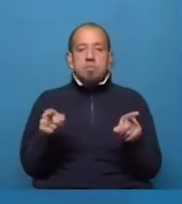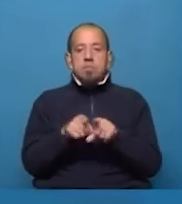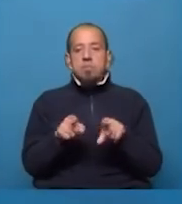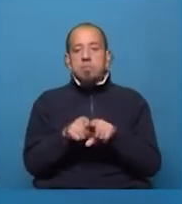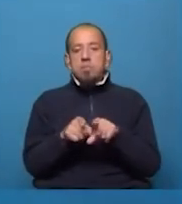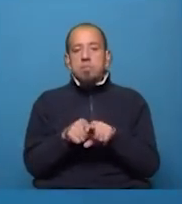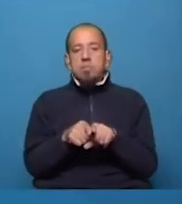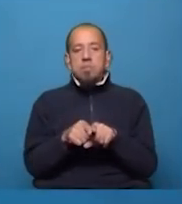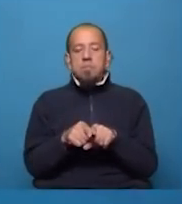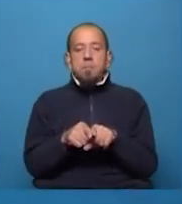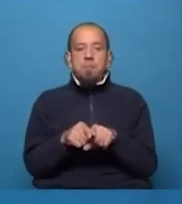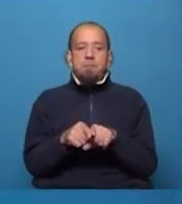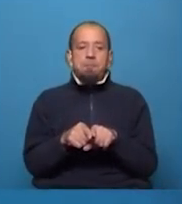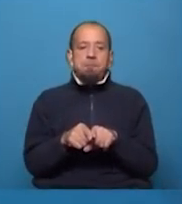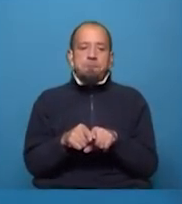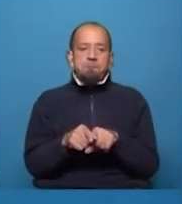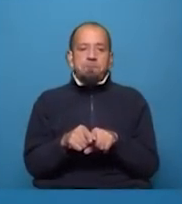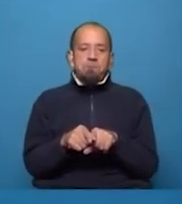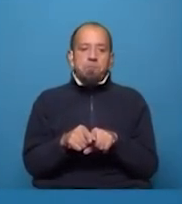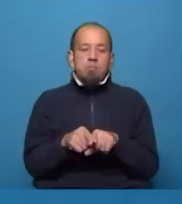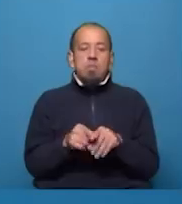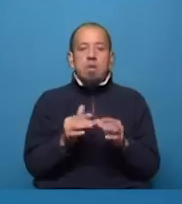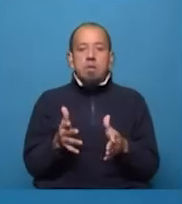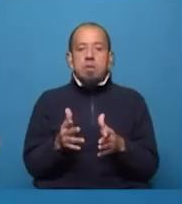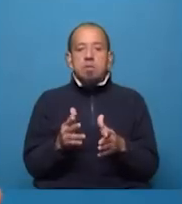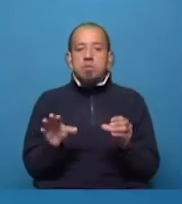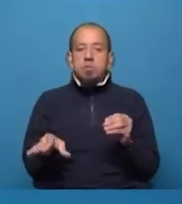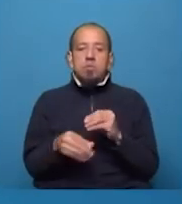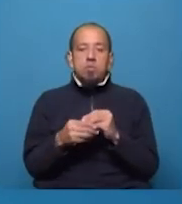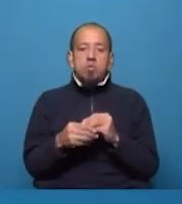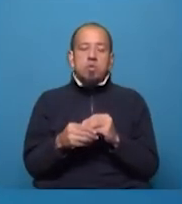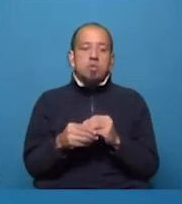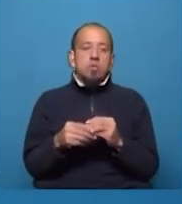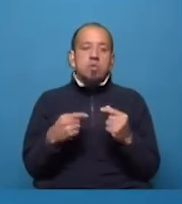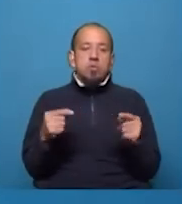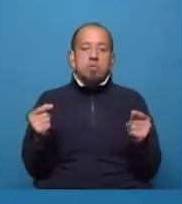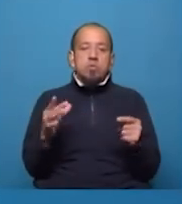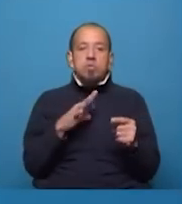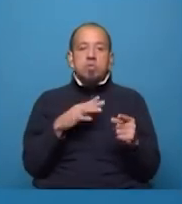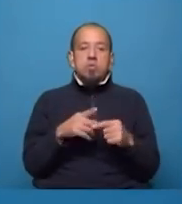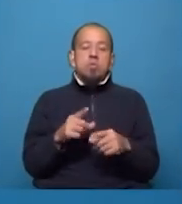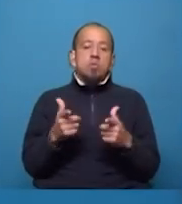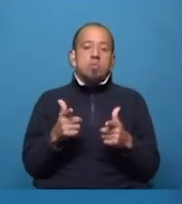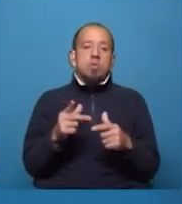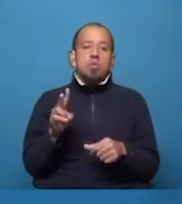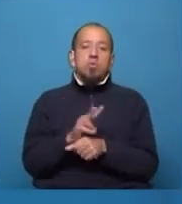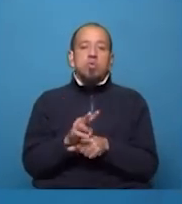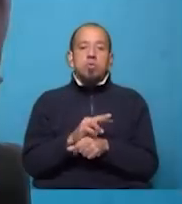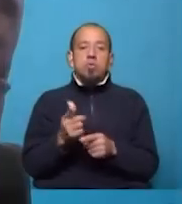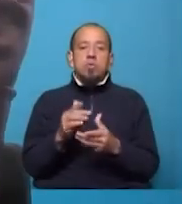que te decía con los recursos no me incorpores más sujetos obligados Si los que tenés no los estás controlando